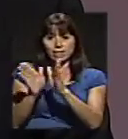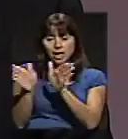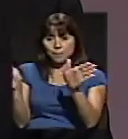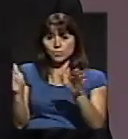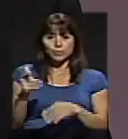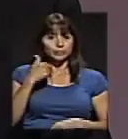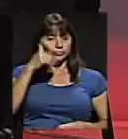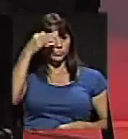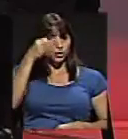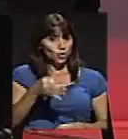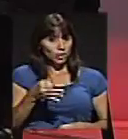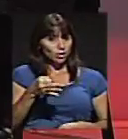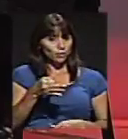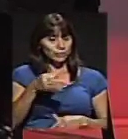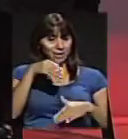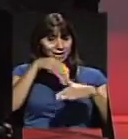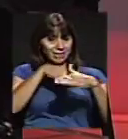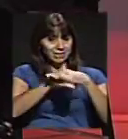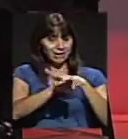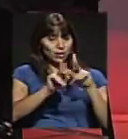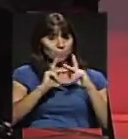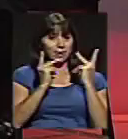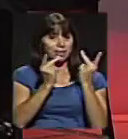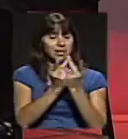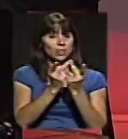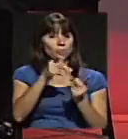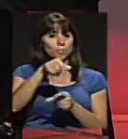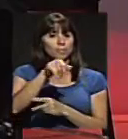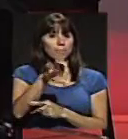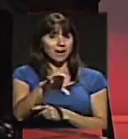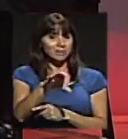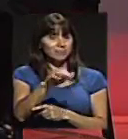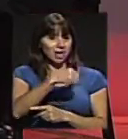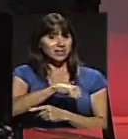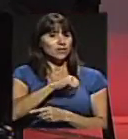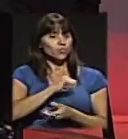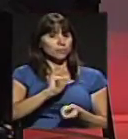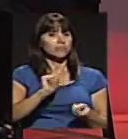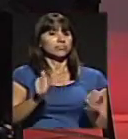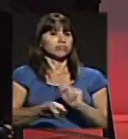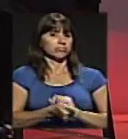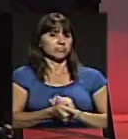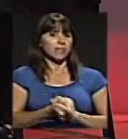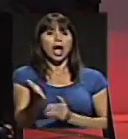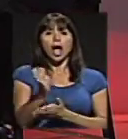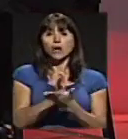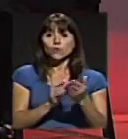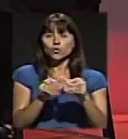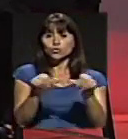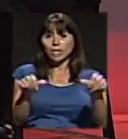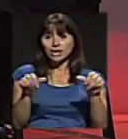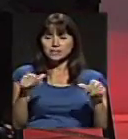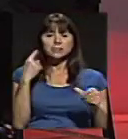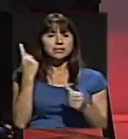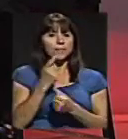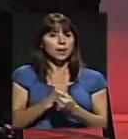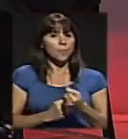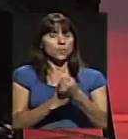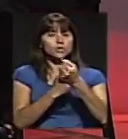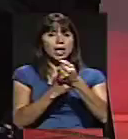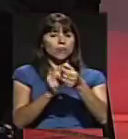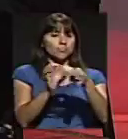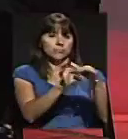la actitud a lo interno del Partido de Acción Ciudadana ha ido cambiando. Hay sectores que siempre han apoyado las coaliciones, como les digo,